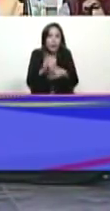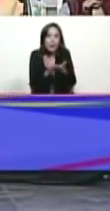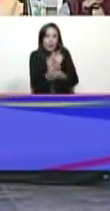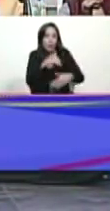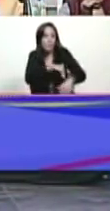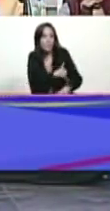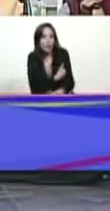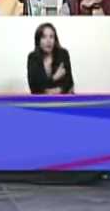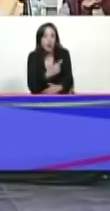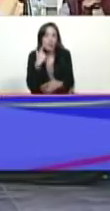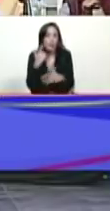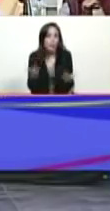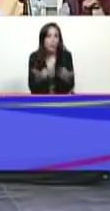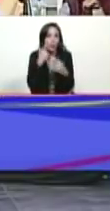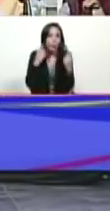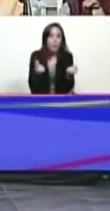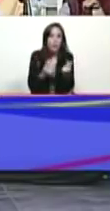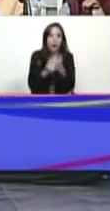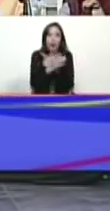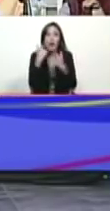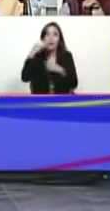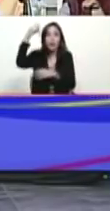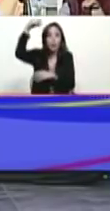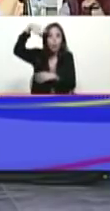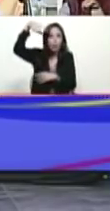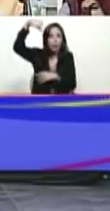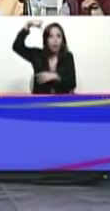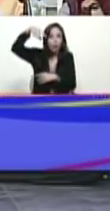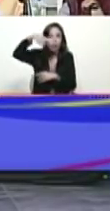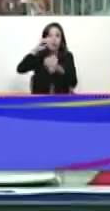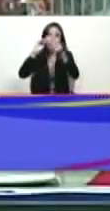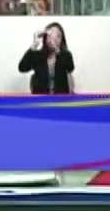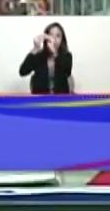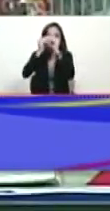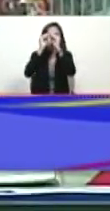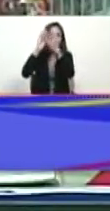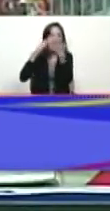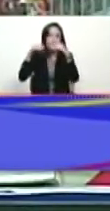aquí tengo que tapar la gotera, me monto y la tapo, ¿verdad?